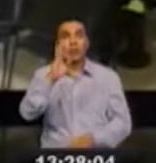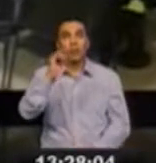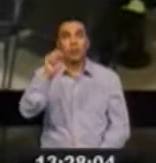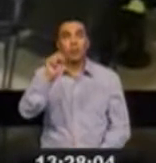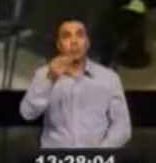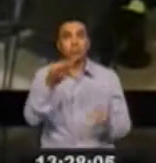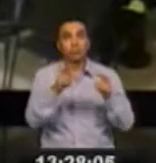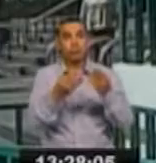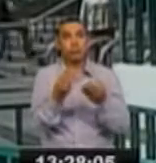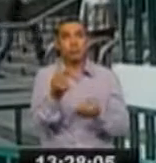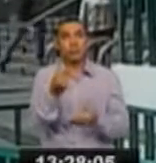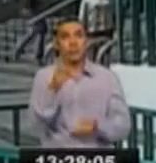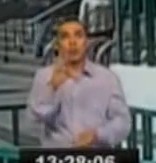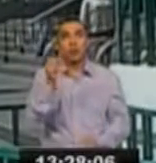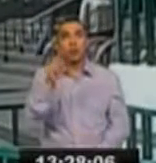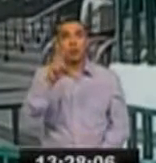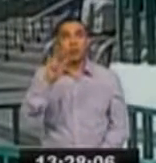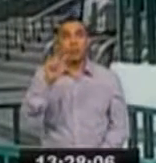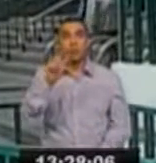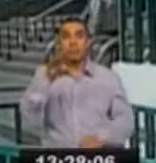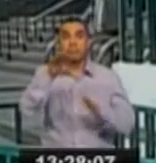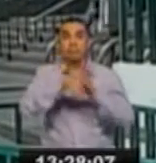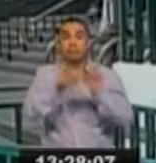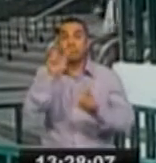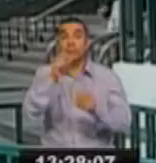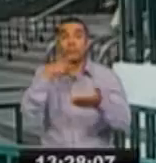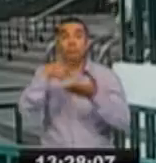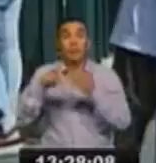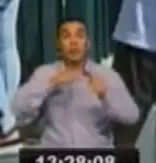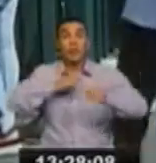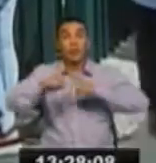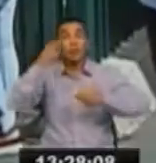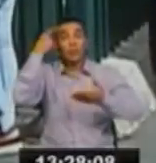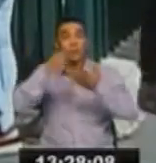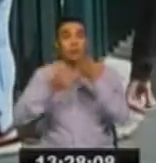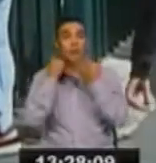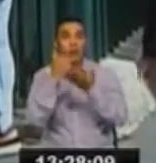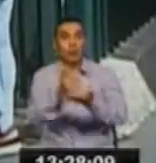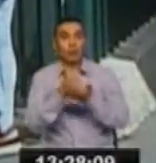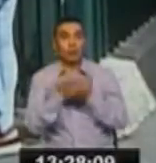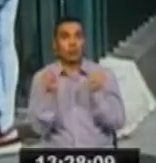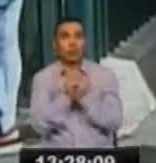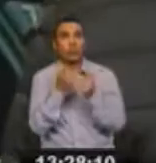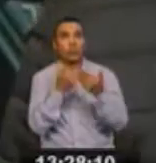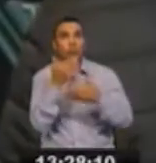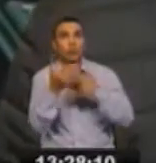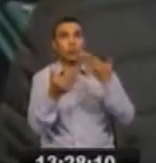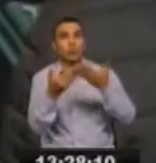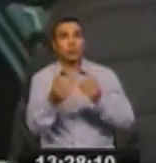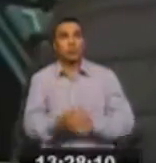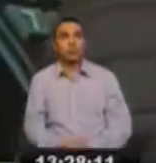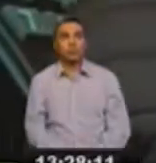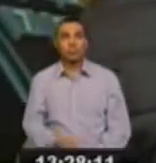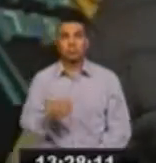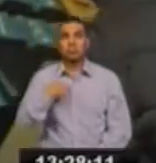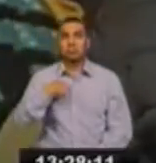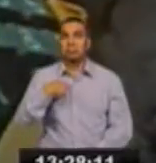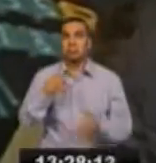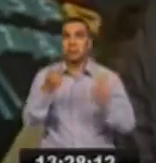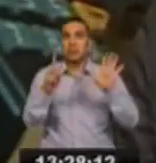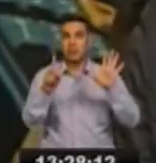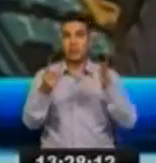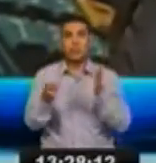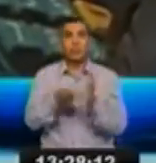de fondos de reserva. Esto evita a los usuarios que tengan que pagar a tramitadores para que les ayuden con estos procesos. Me cobraron como 6 veces